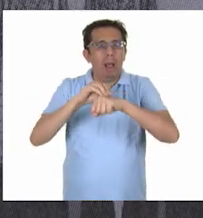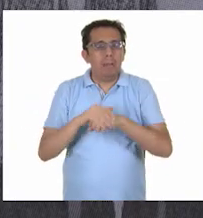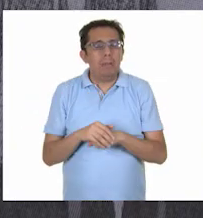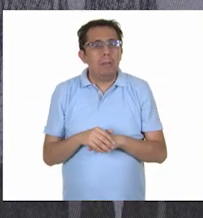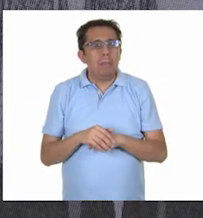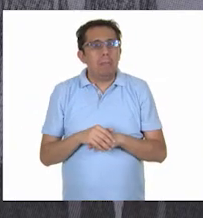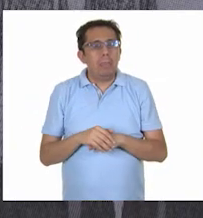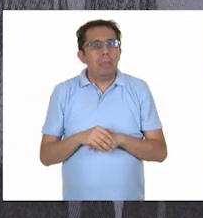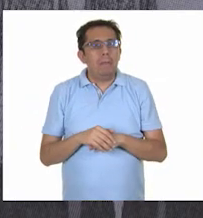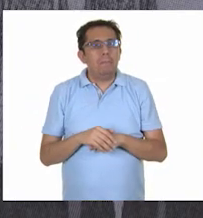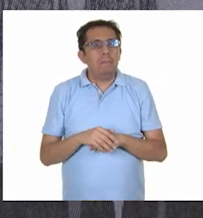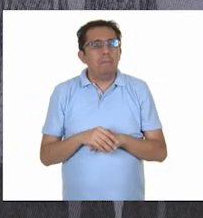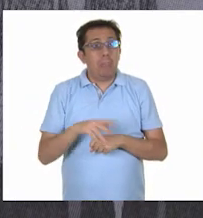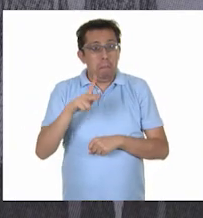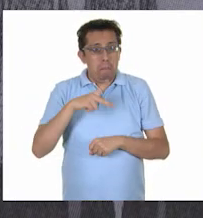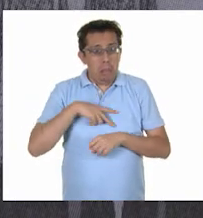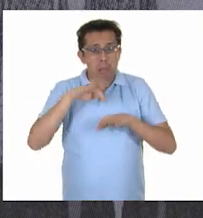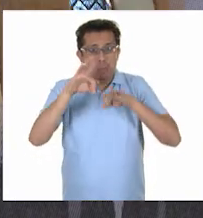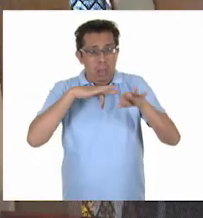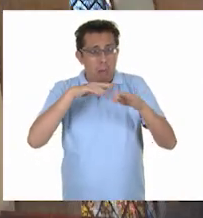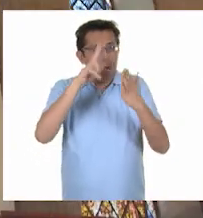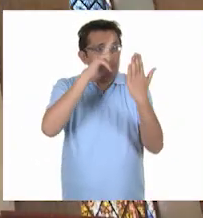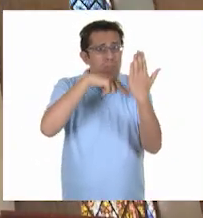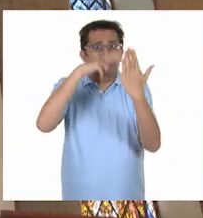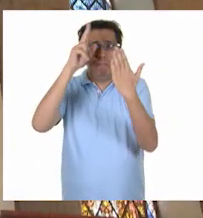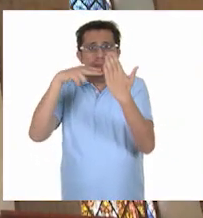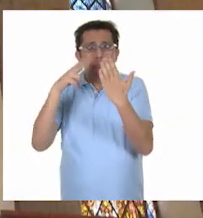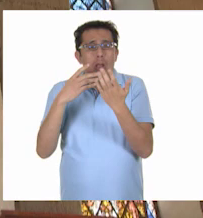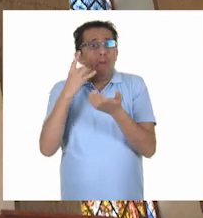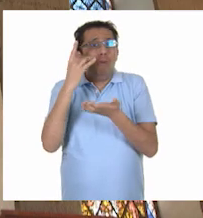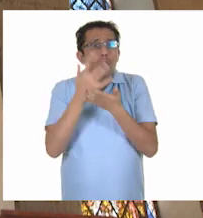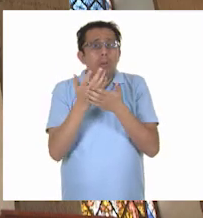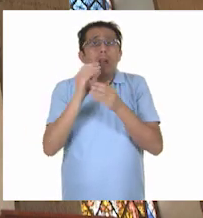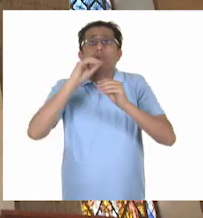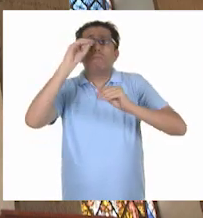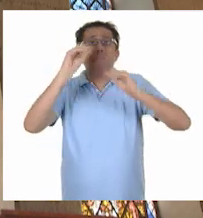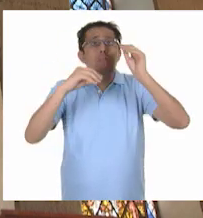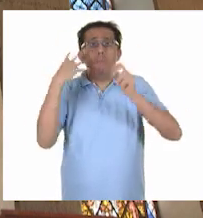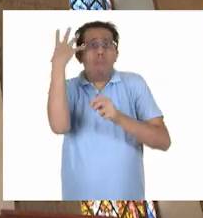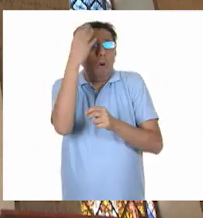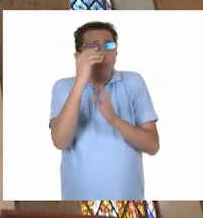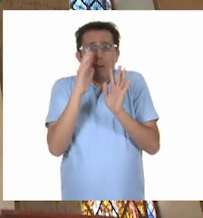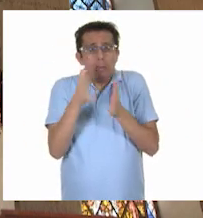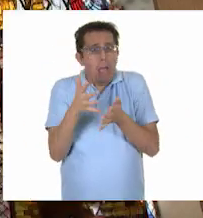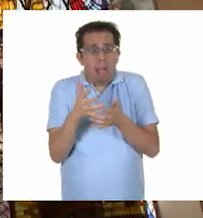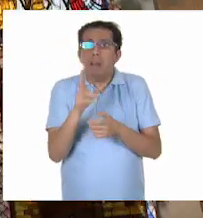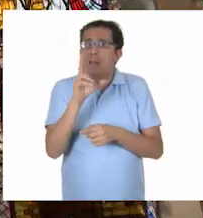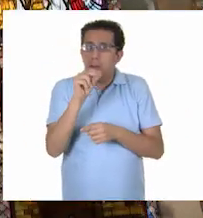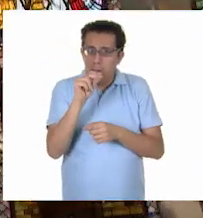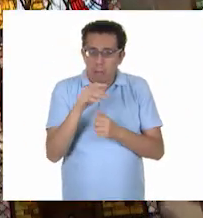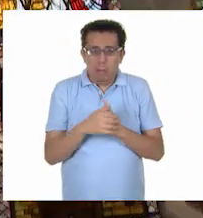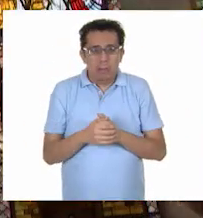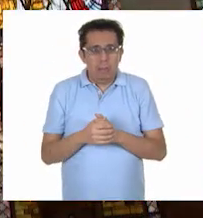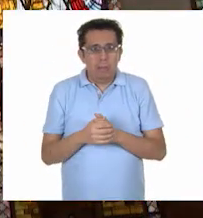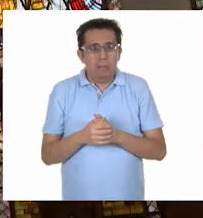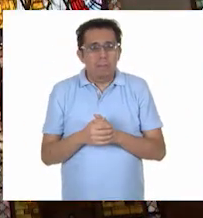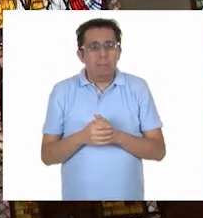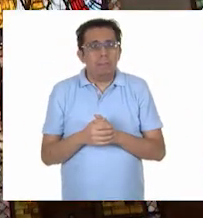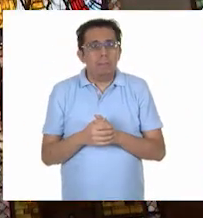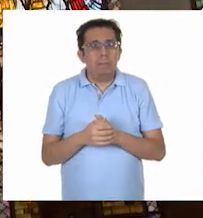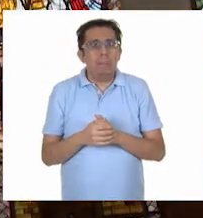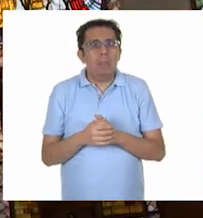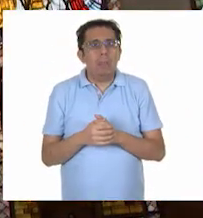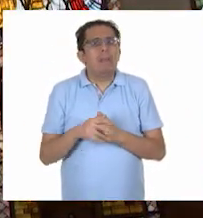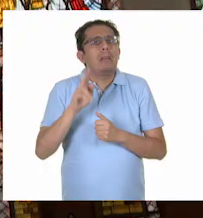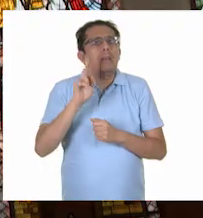Mi trabajo mural no es una decoración pictórica solamente. En lo fundamental es